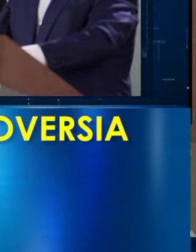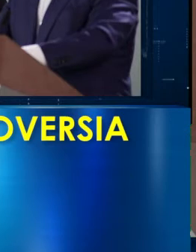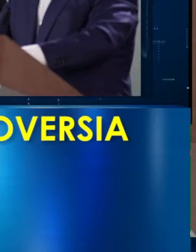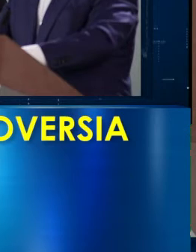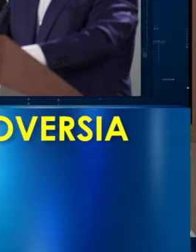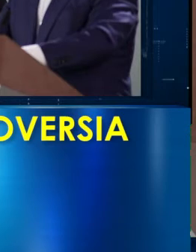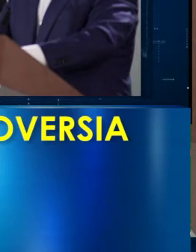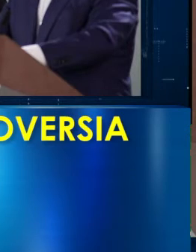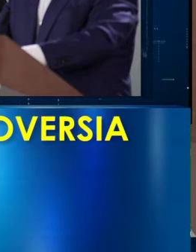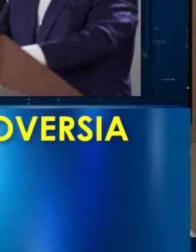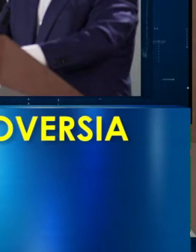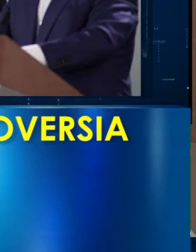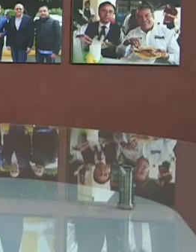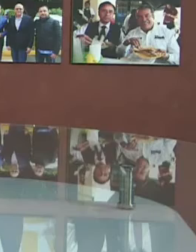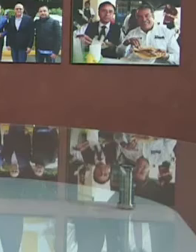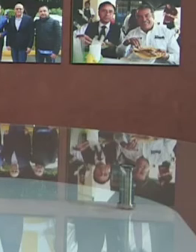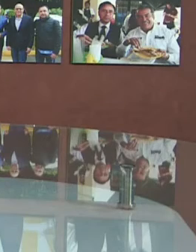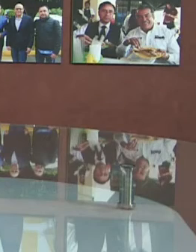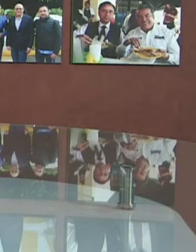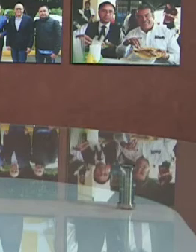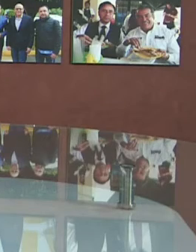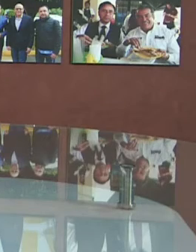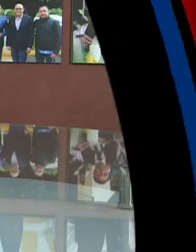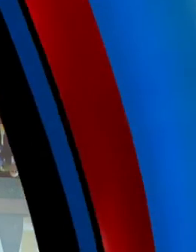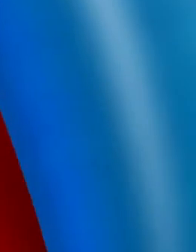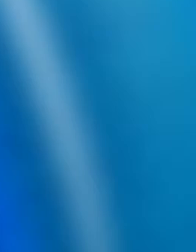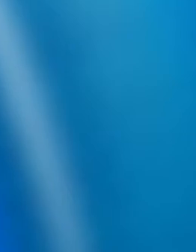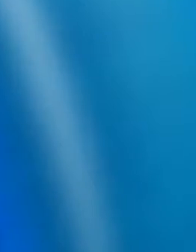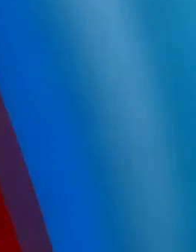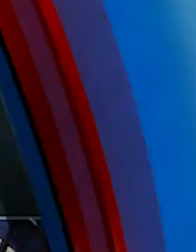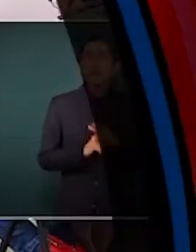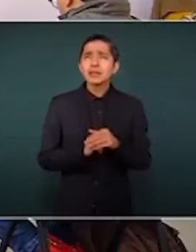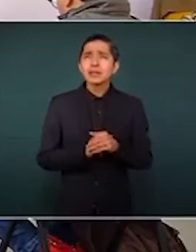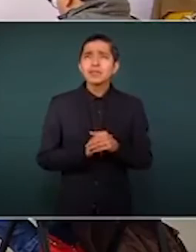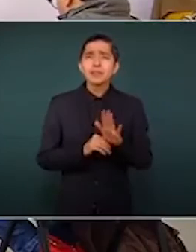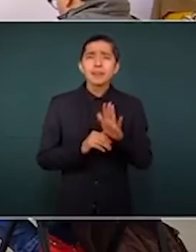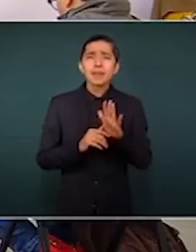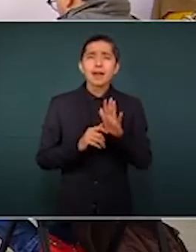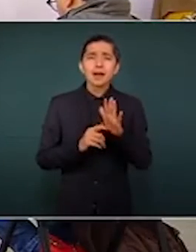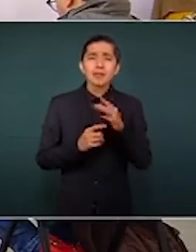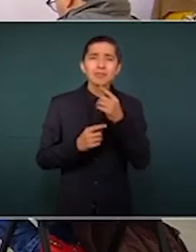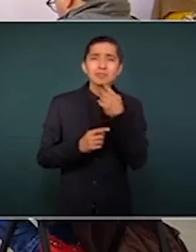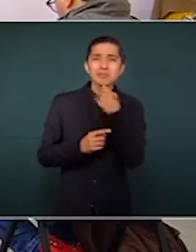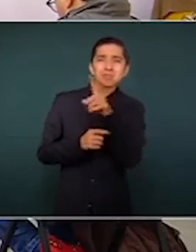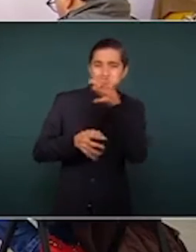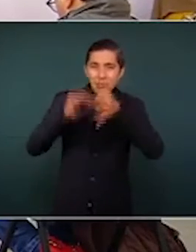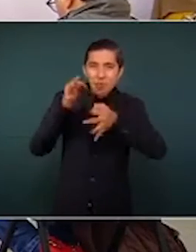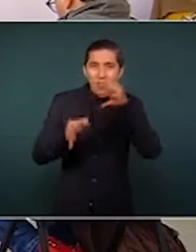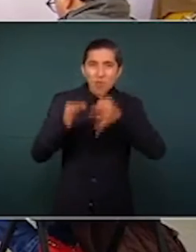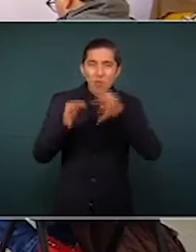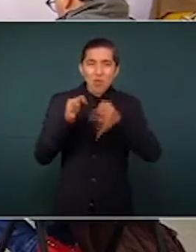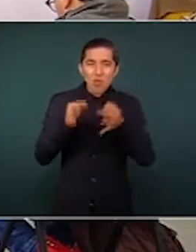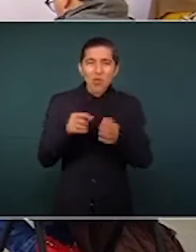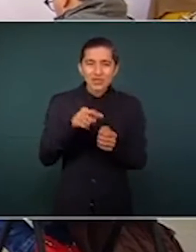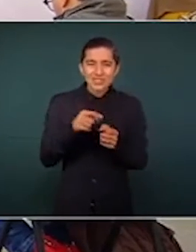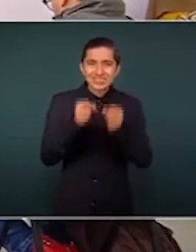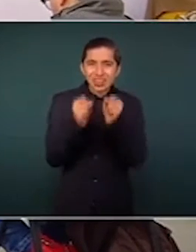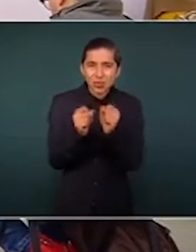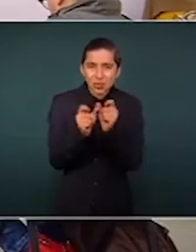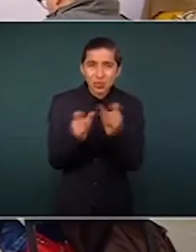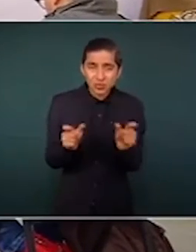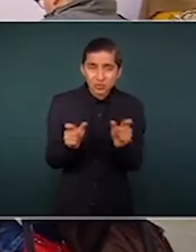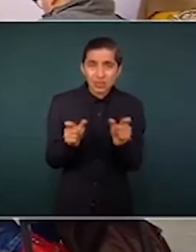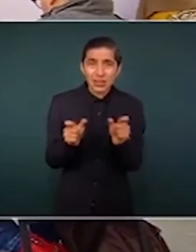tomando estas decisiones. En el caso de la controversia en materia de seguridad para